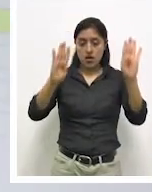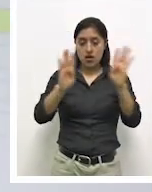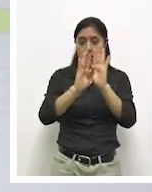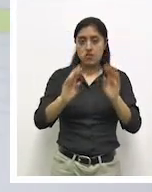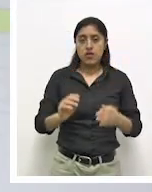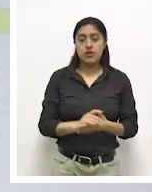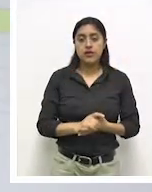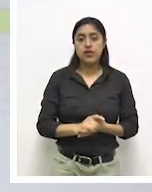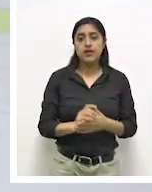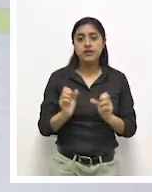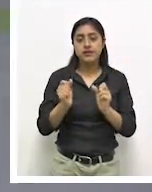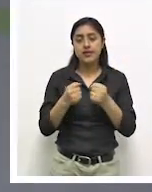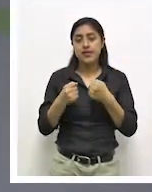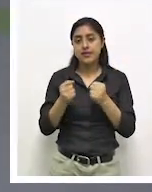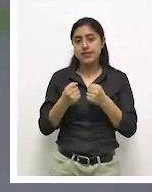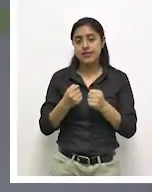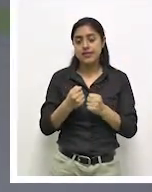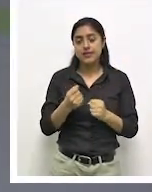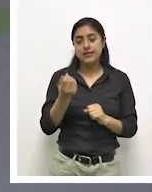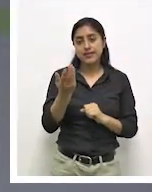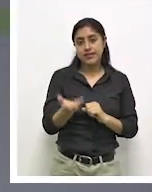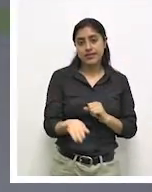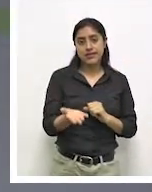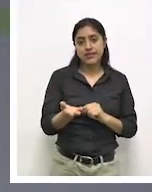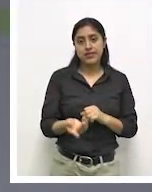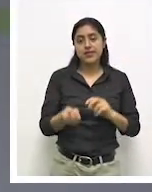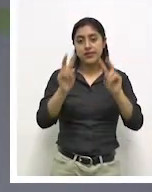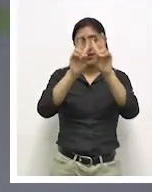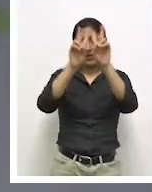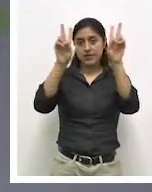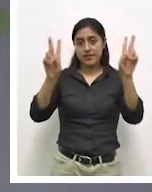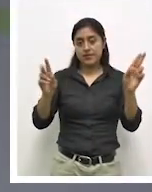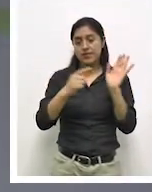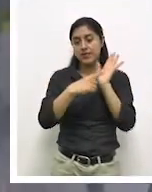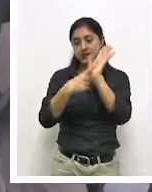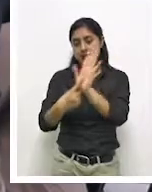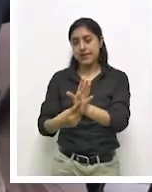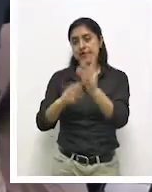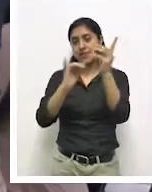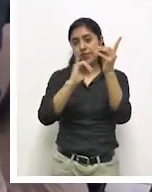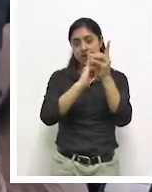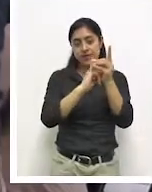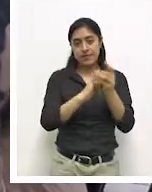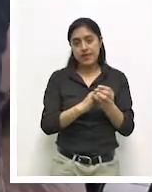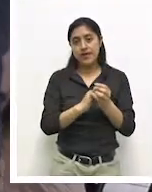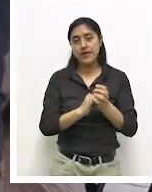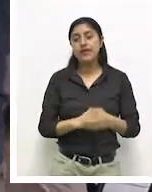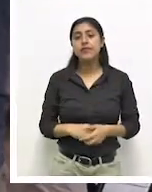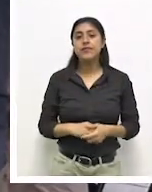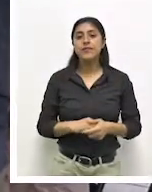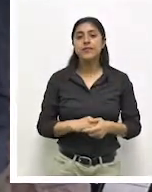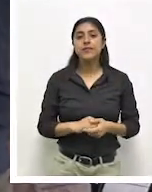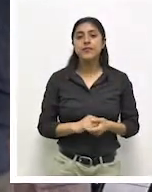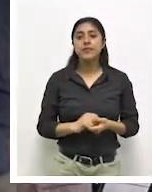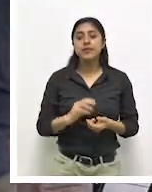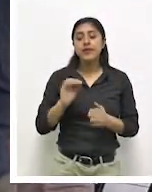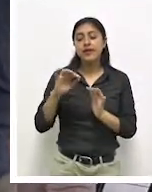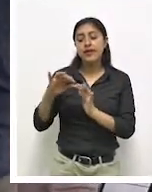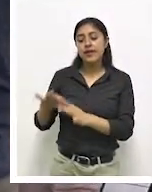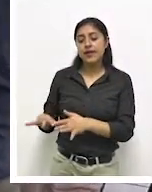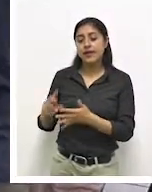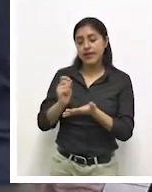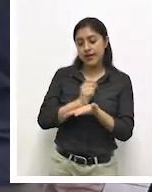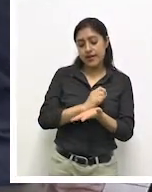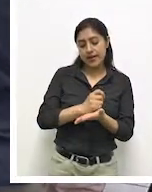Posteriormente, con la boleta, se hace la solicitud en una de las ventanillas registrales presentando el documento personal de